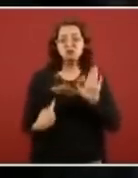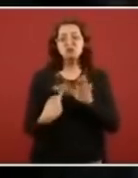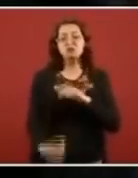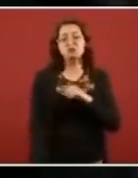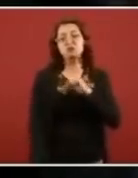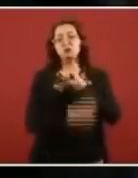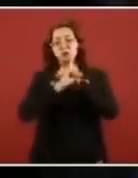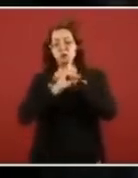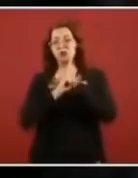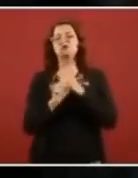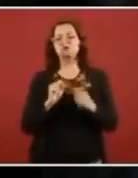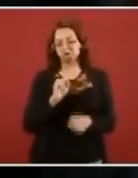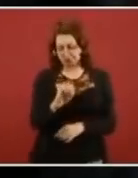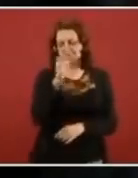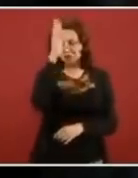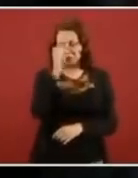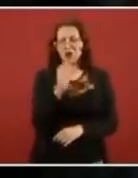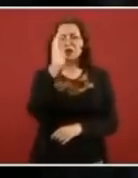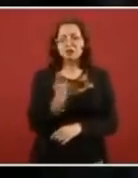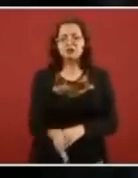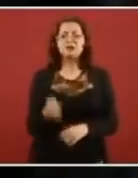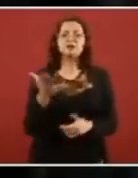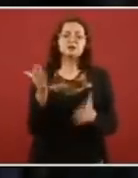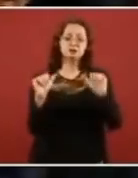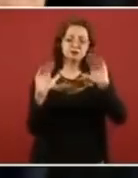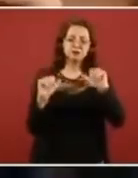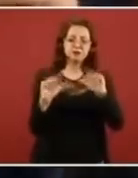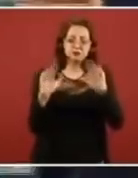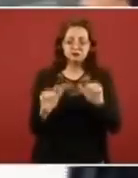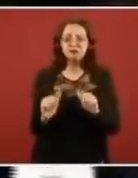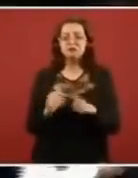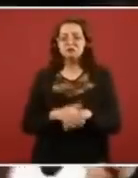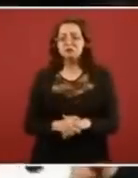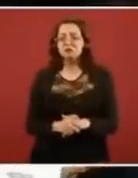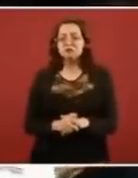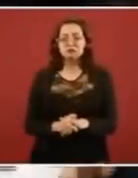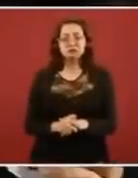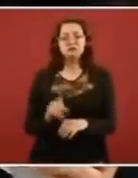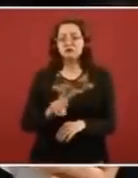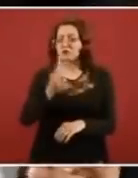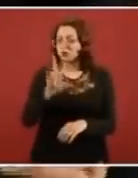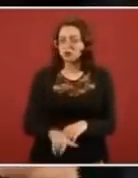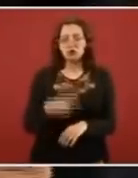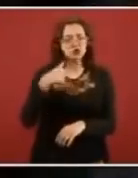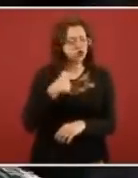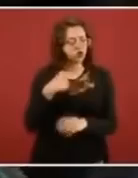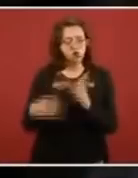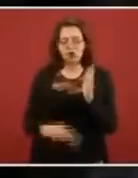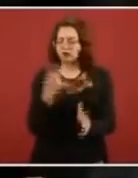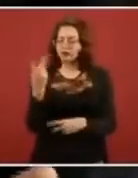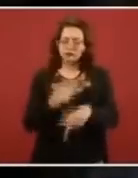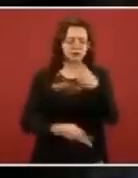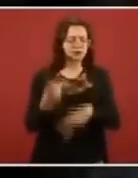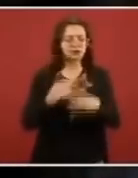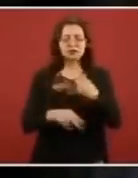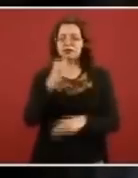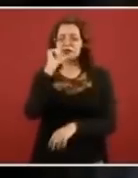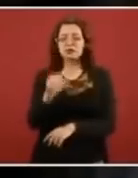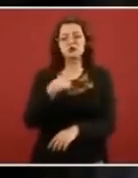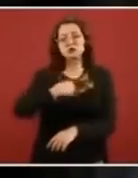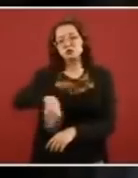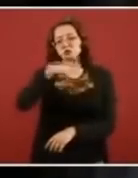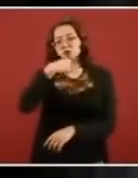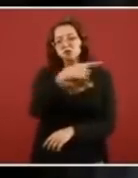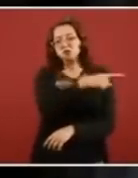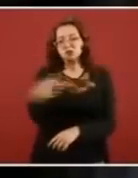acepto. Señor presidente, me despido, yo ya… Sí, no pretendo venir a la mañanera porque no tiene caso que me